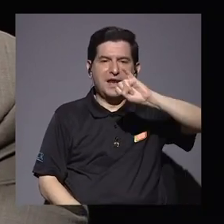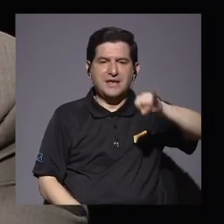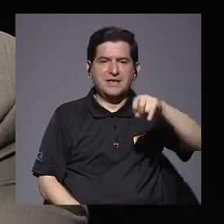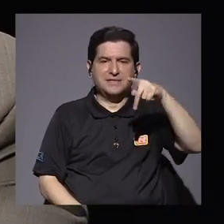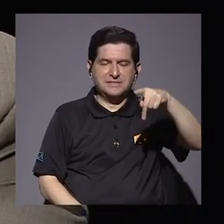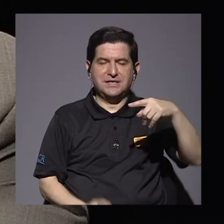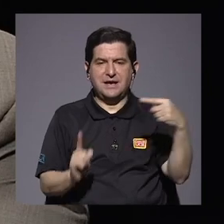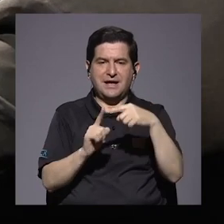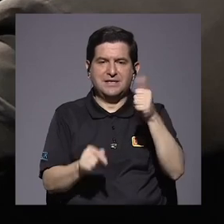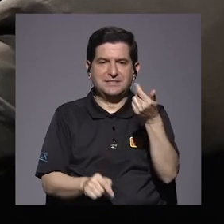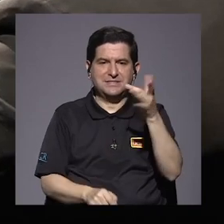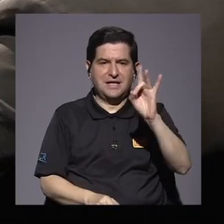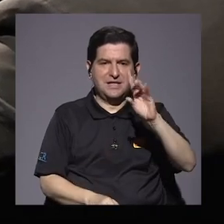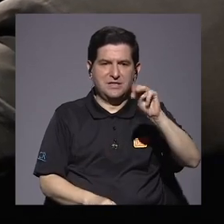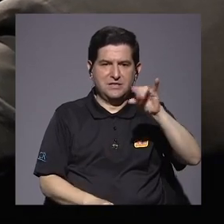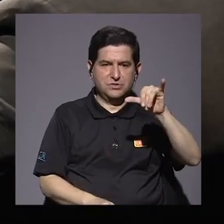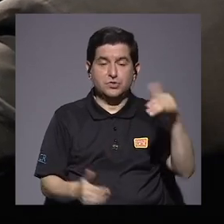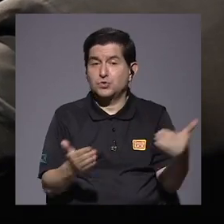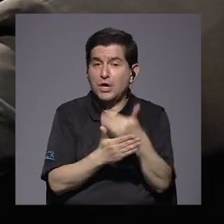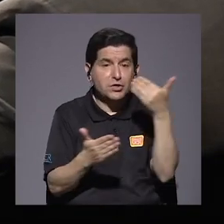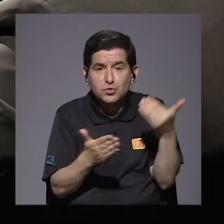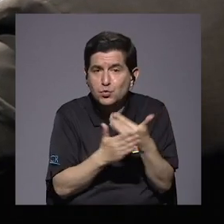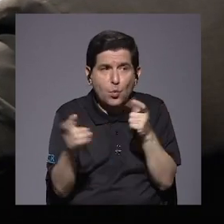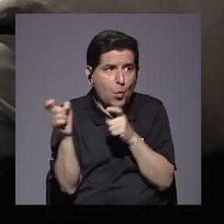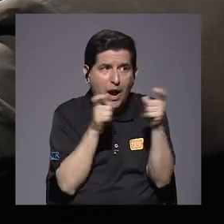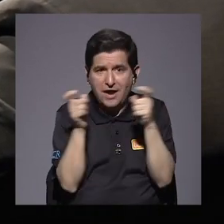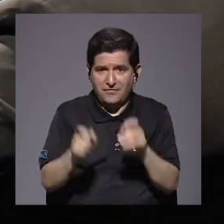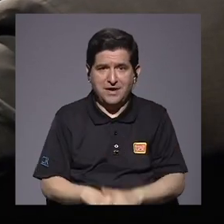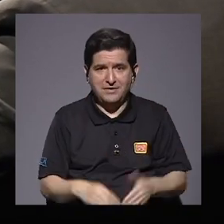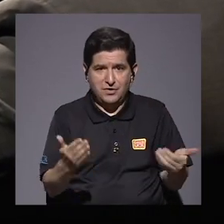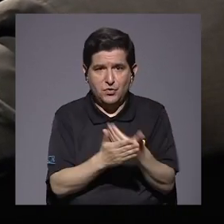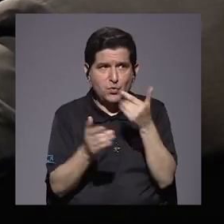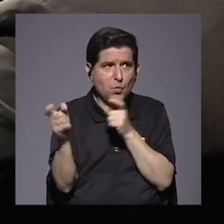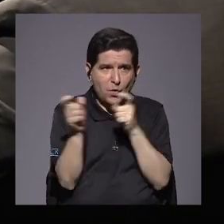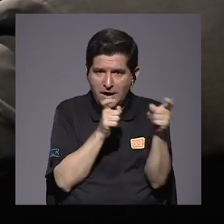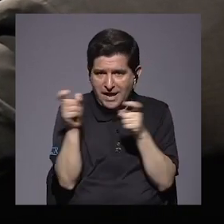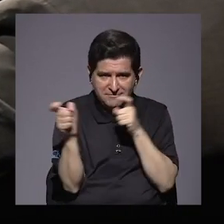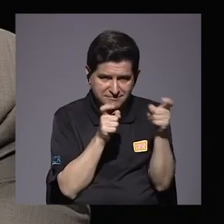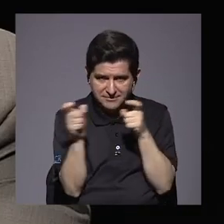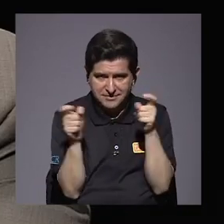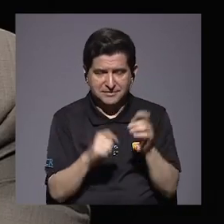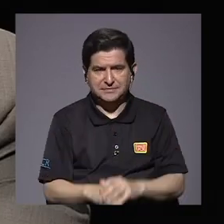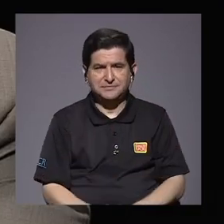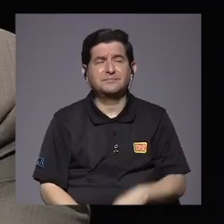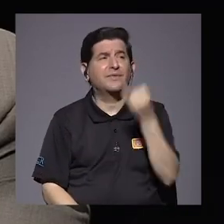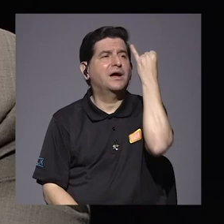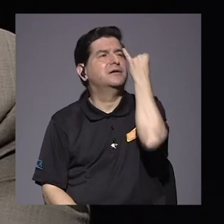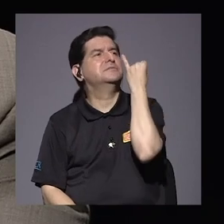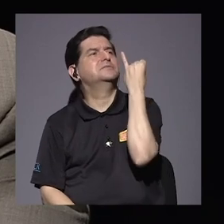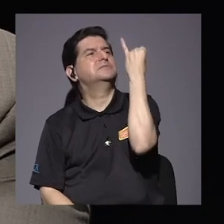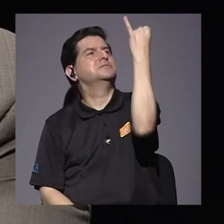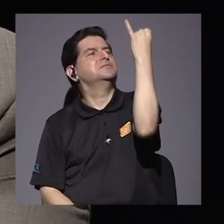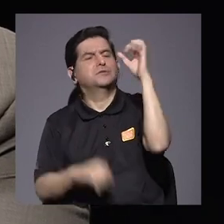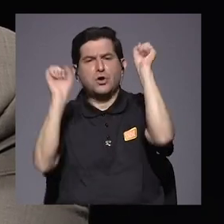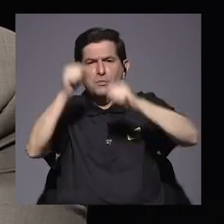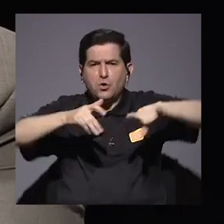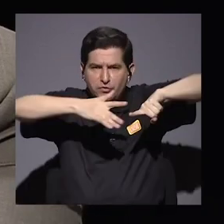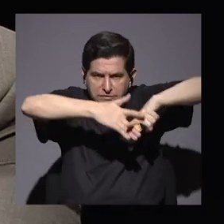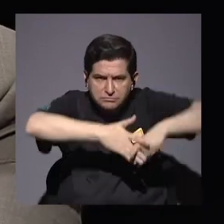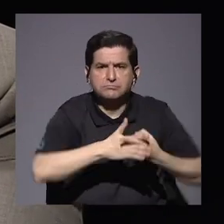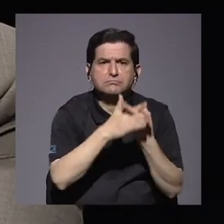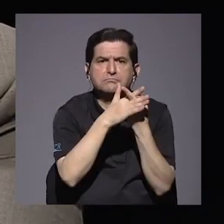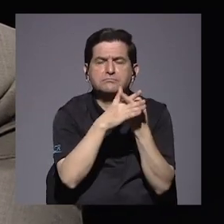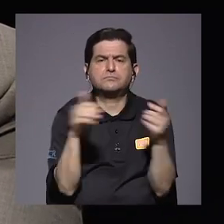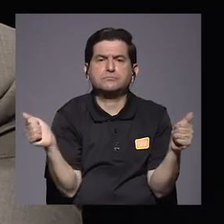el día 18 de mayo. Es una nueva administración. Y como nueva administración, lo ideal es poder